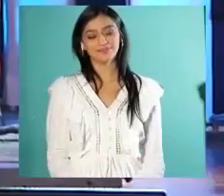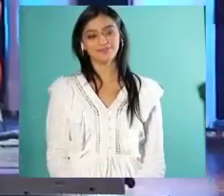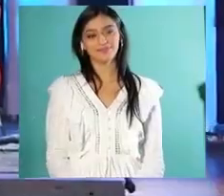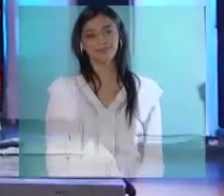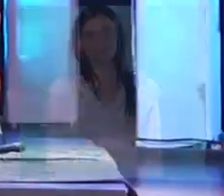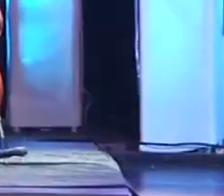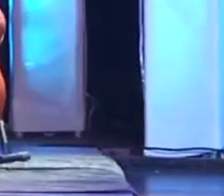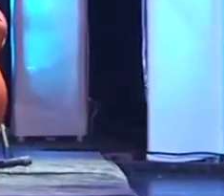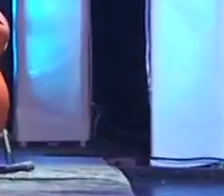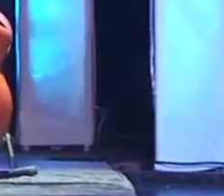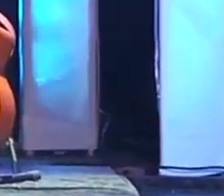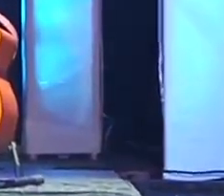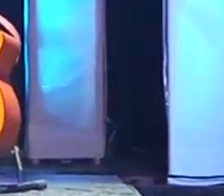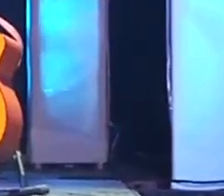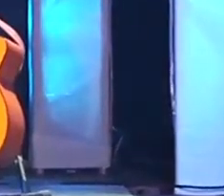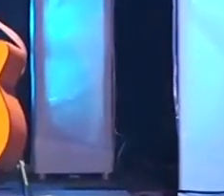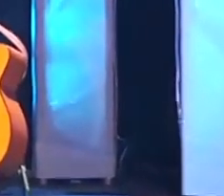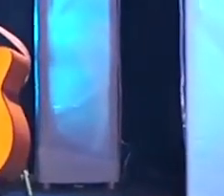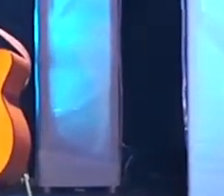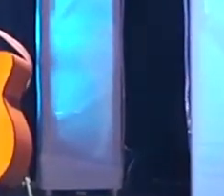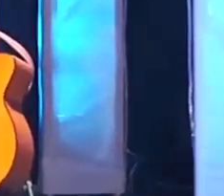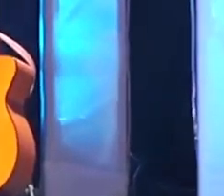precisamente viene allá.